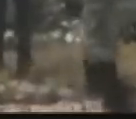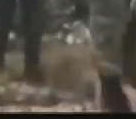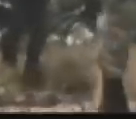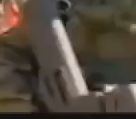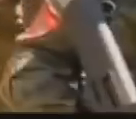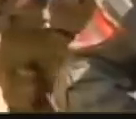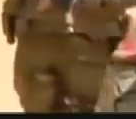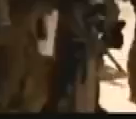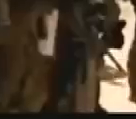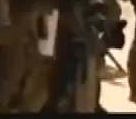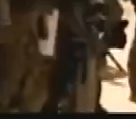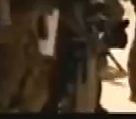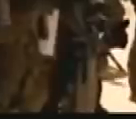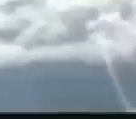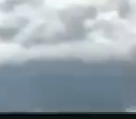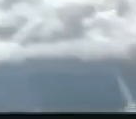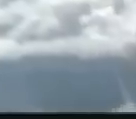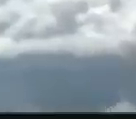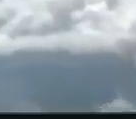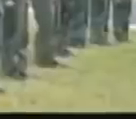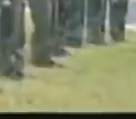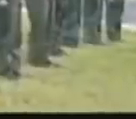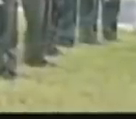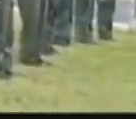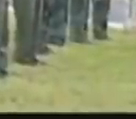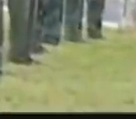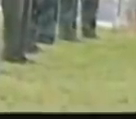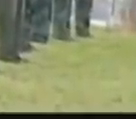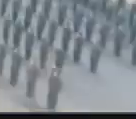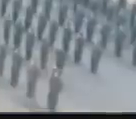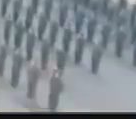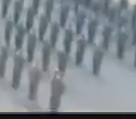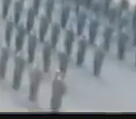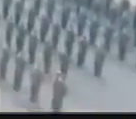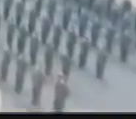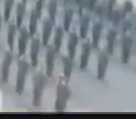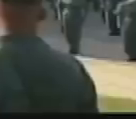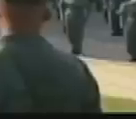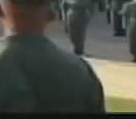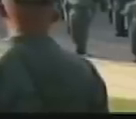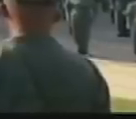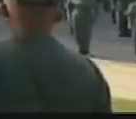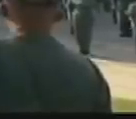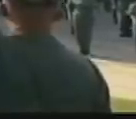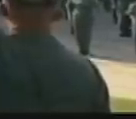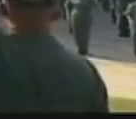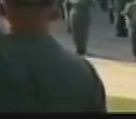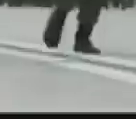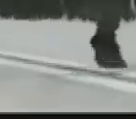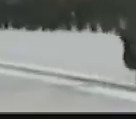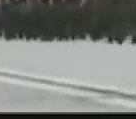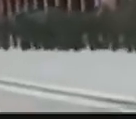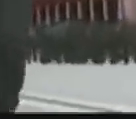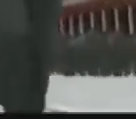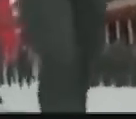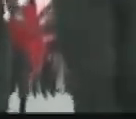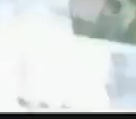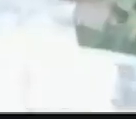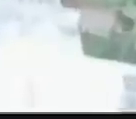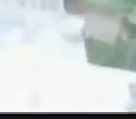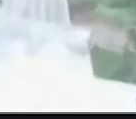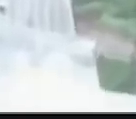ejercicios militares Escudo Bolivariano Hugo Chávez para rendir homenaje al comandante Hugo Chávez